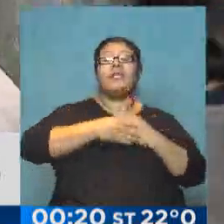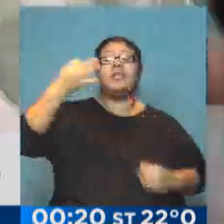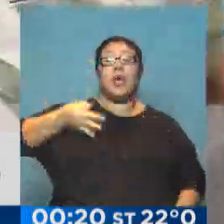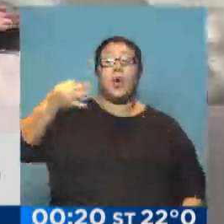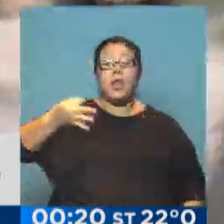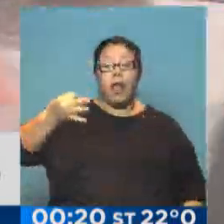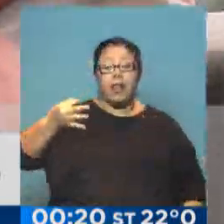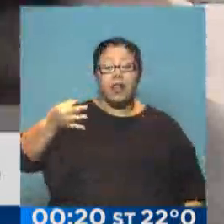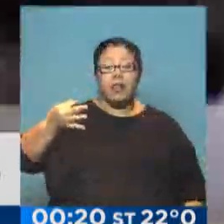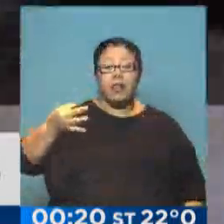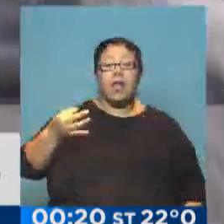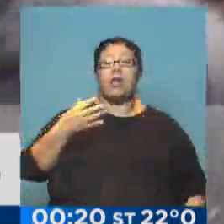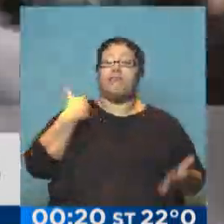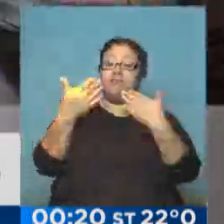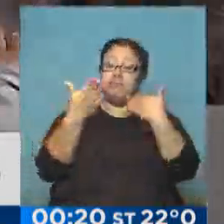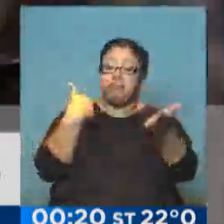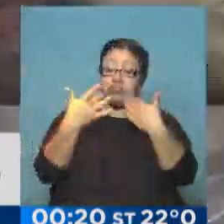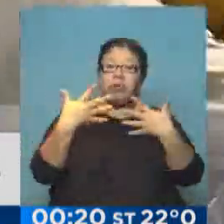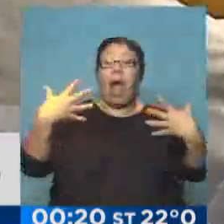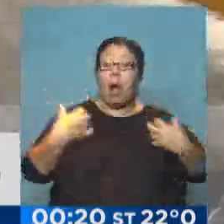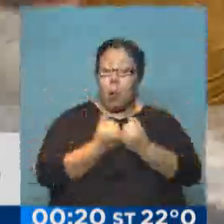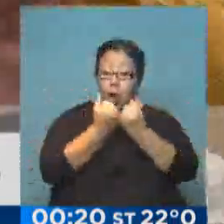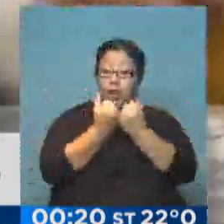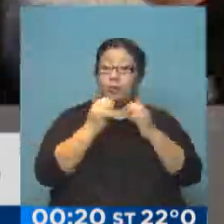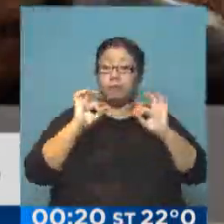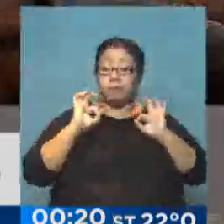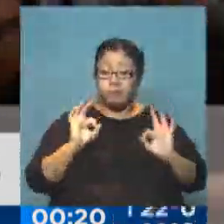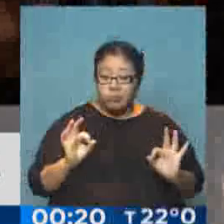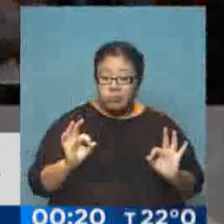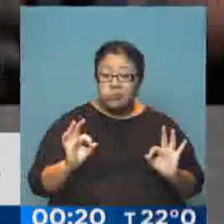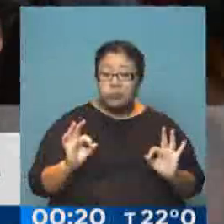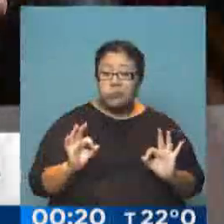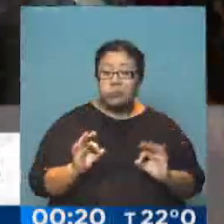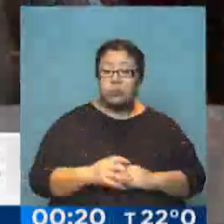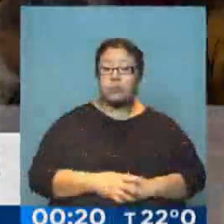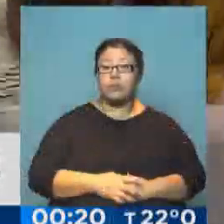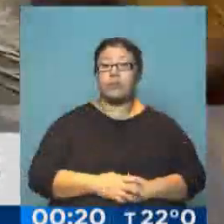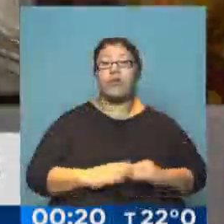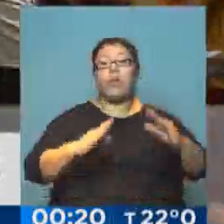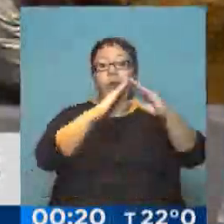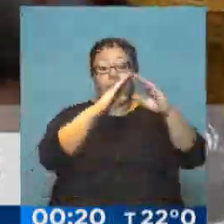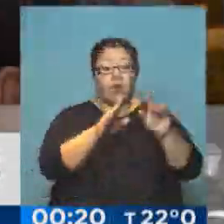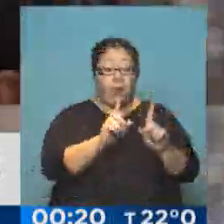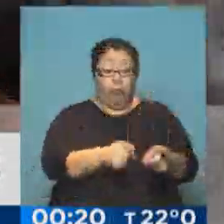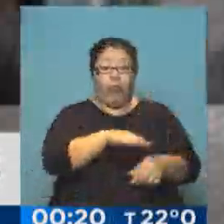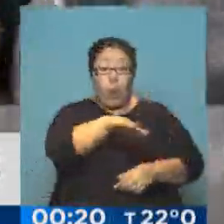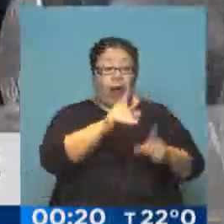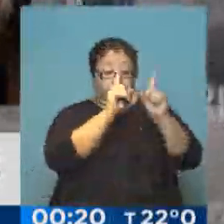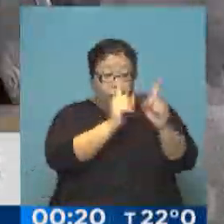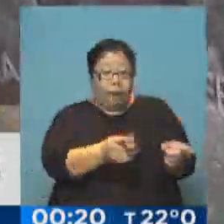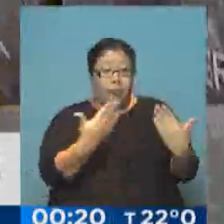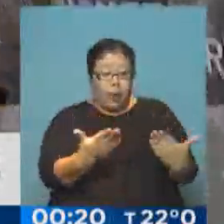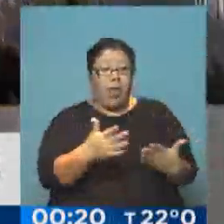Nación. Dialogamos, llegamos a un acuerdo. Palabras textuales, muchachos, mantengan la campe. No se los va a tocar. Ustedes están